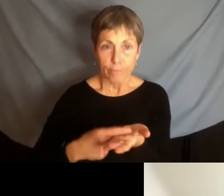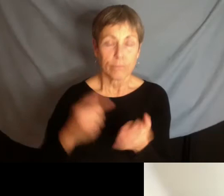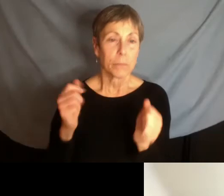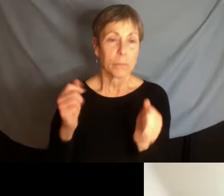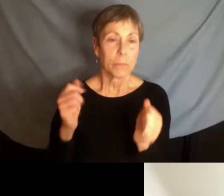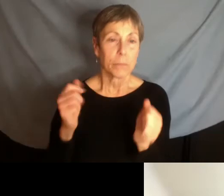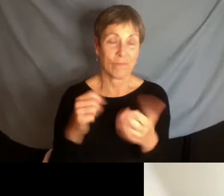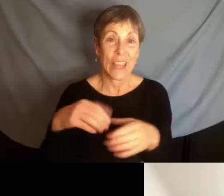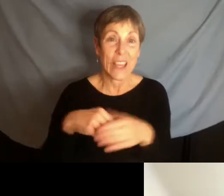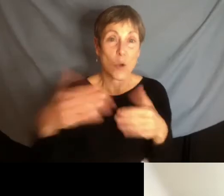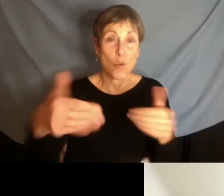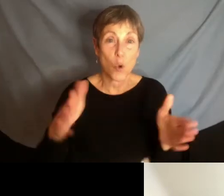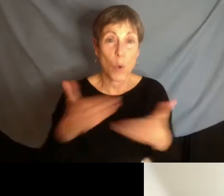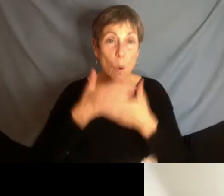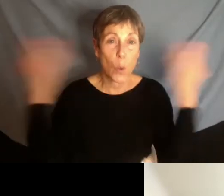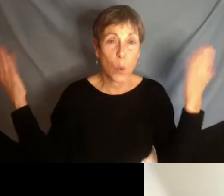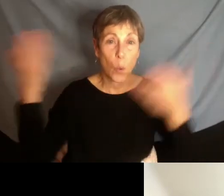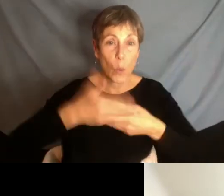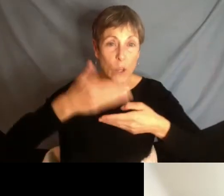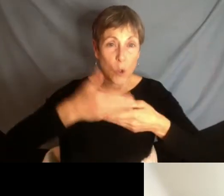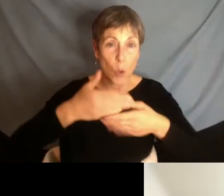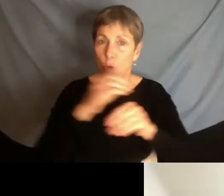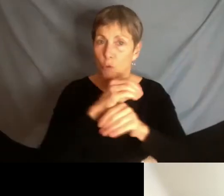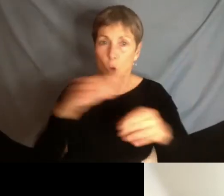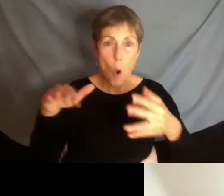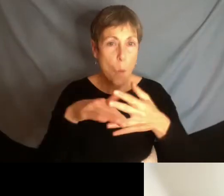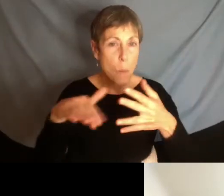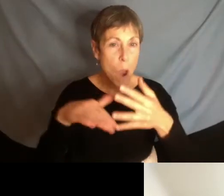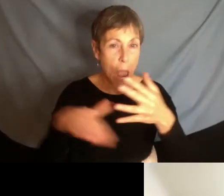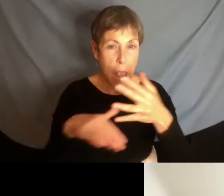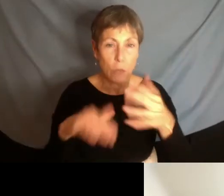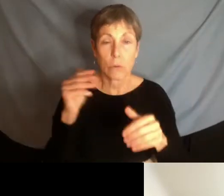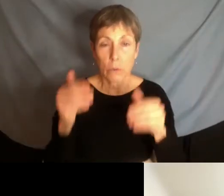reunión de 5 horas en una habitación sin ventanas,